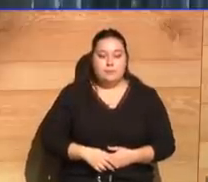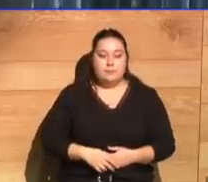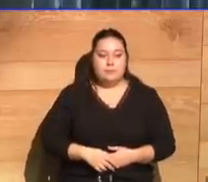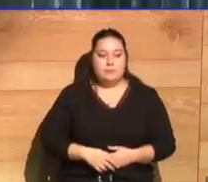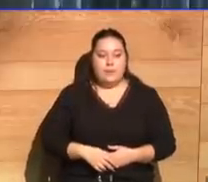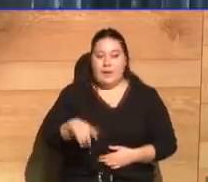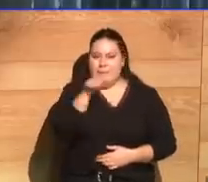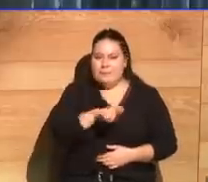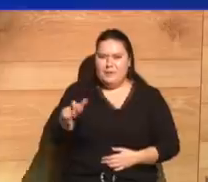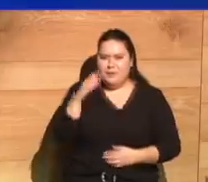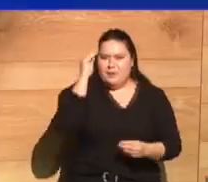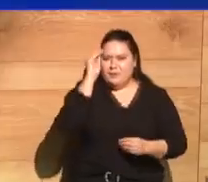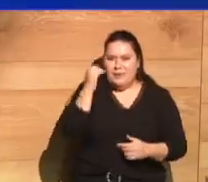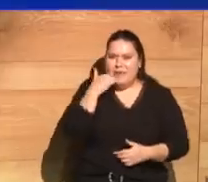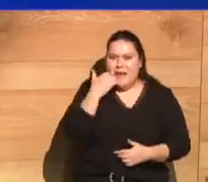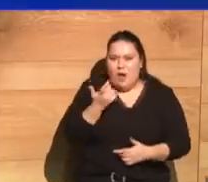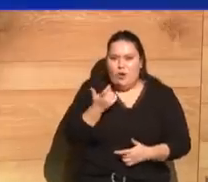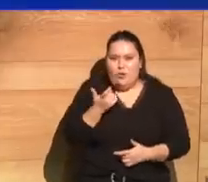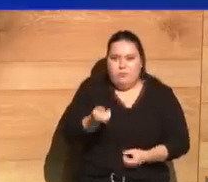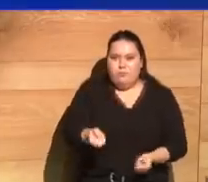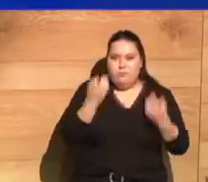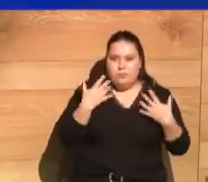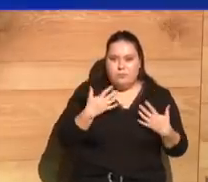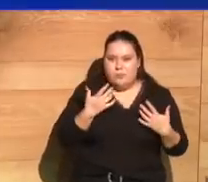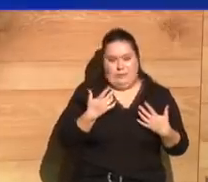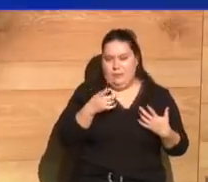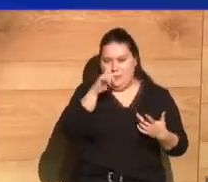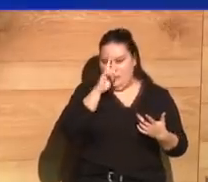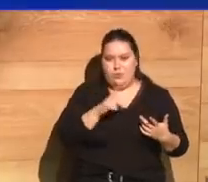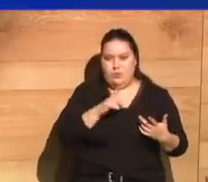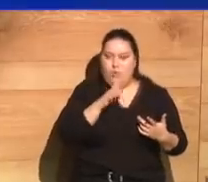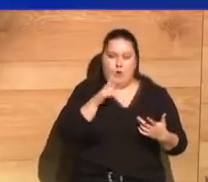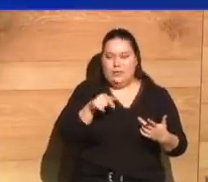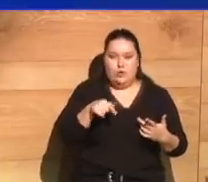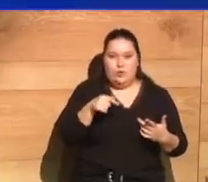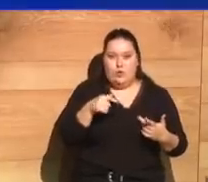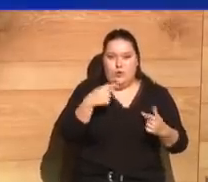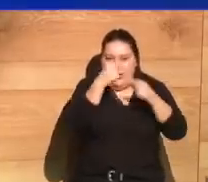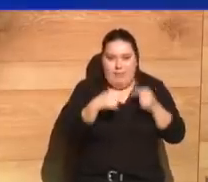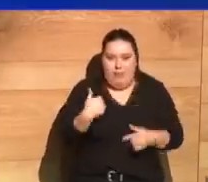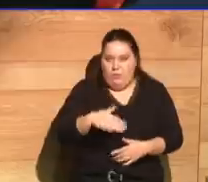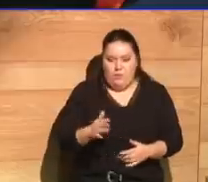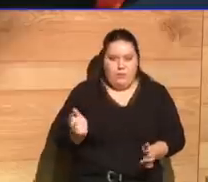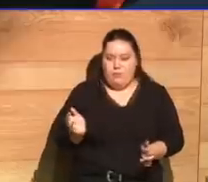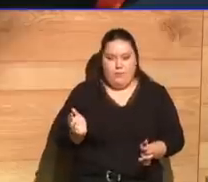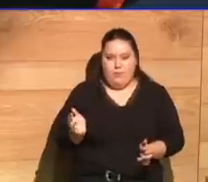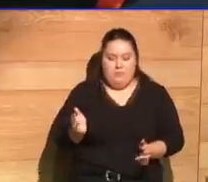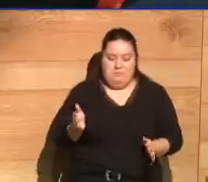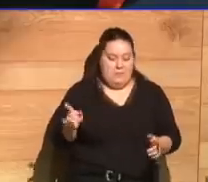gente que va a rebobinar pensando que se ha saltado un trozo, ¿no? O que esto está editado. No importa.